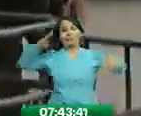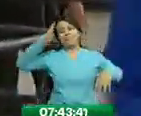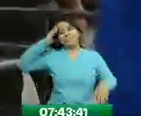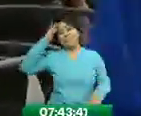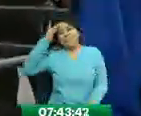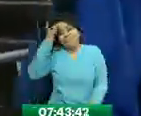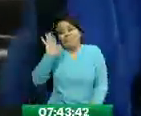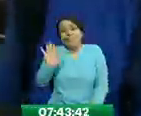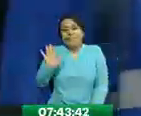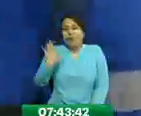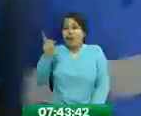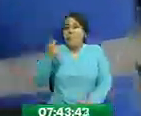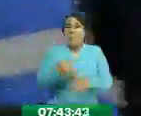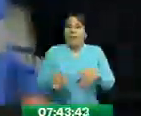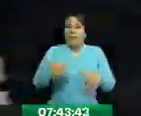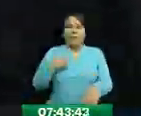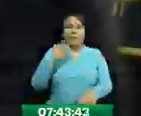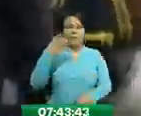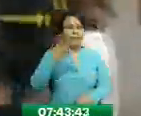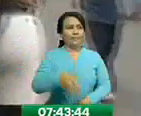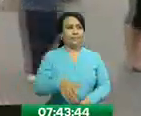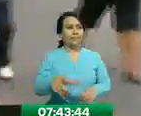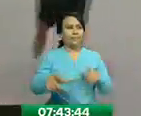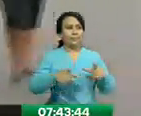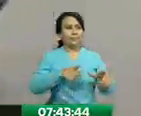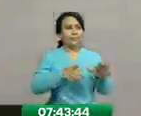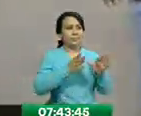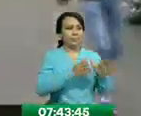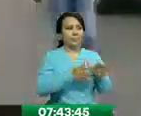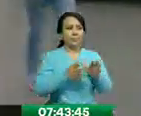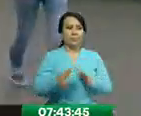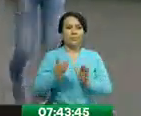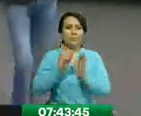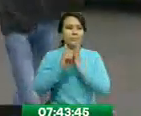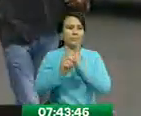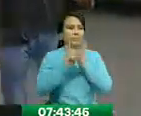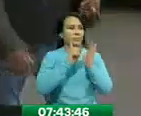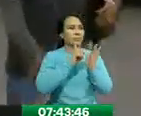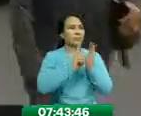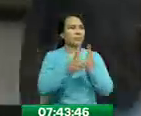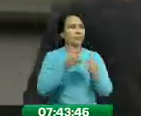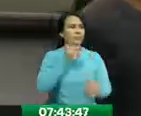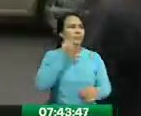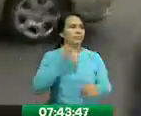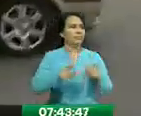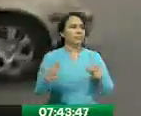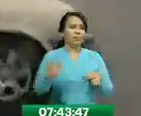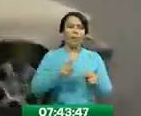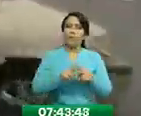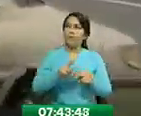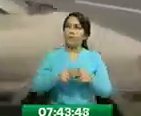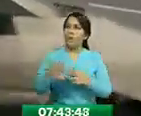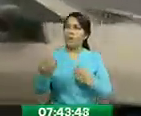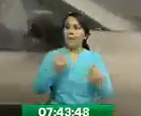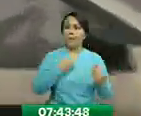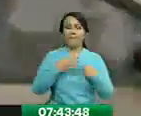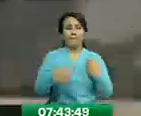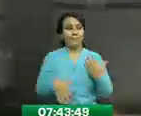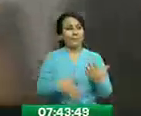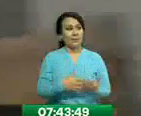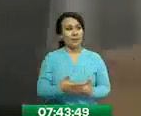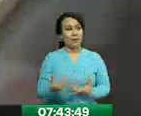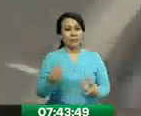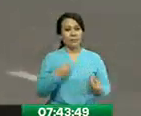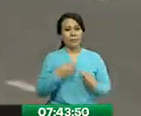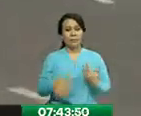sitio. Pero bueno, hemos acudido al sitio luego de varias denuncias de usuarios que reportan esto, de